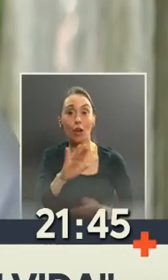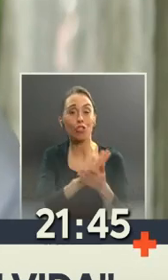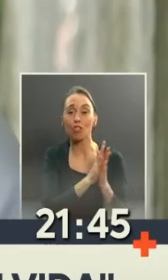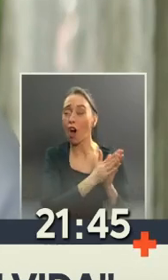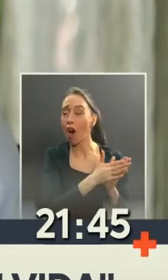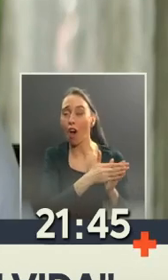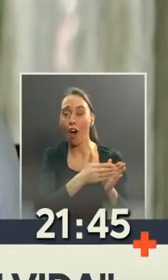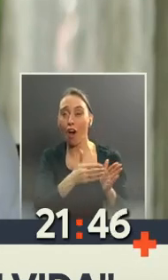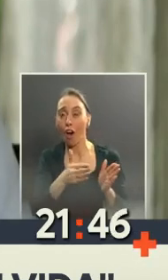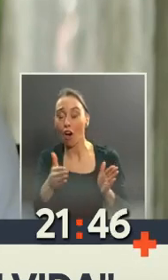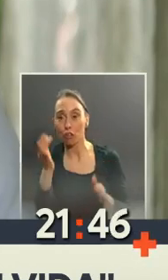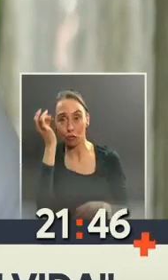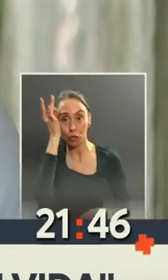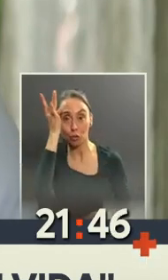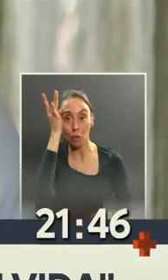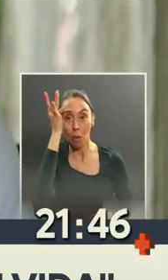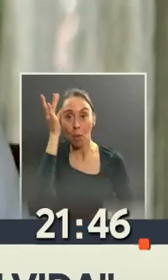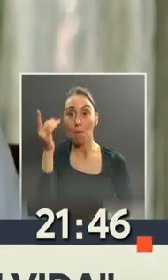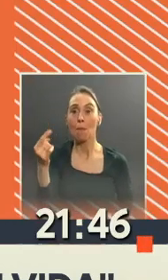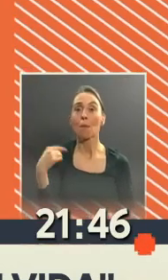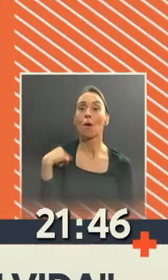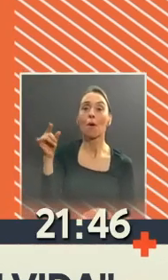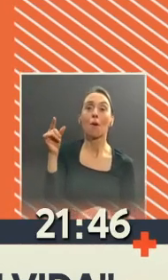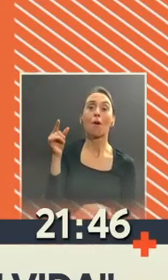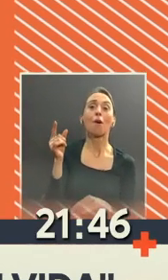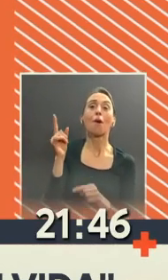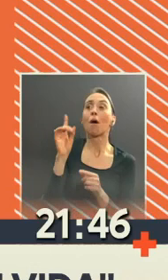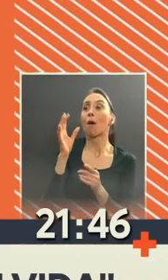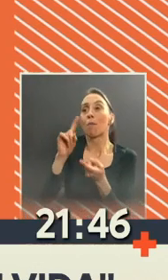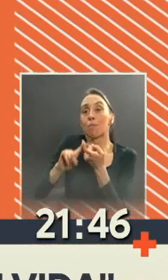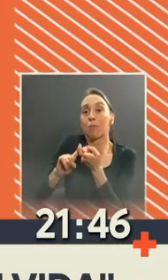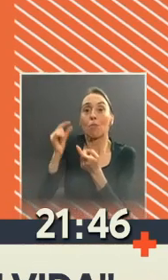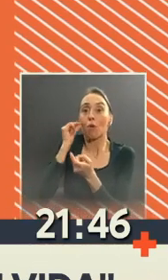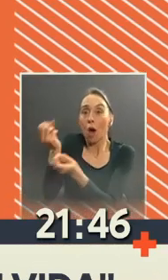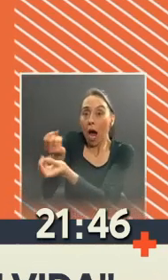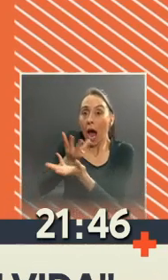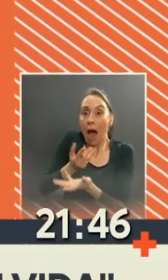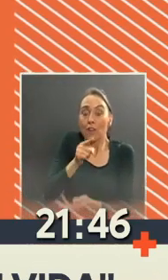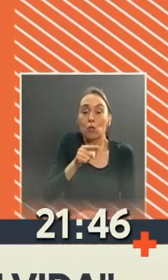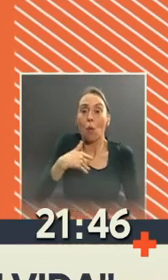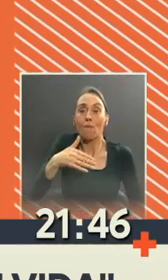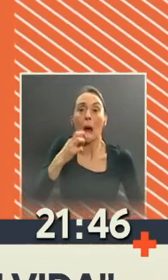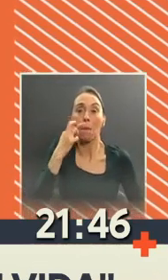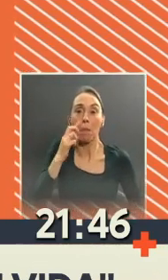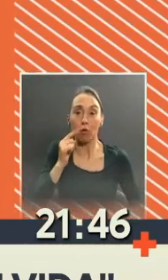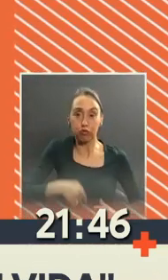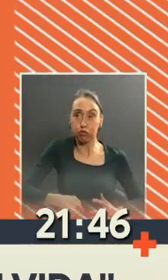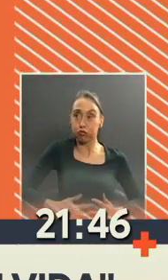me entero que voy a ser papá.